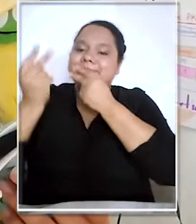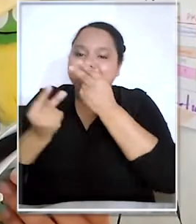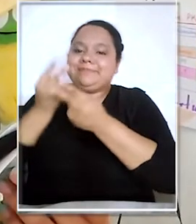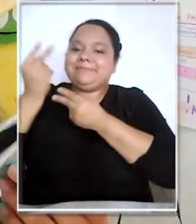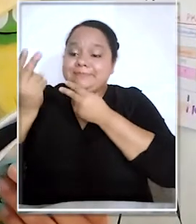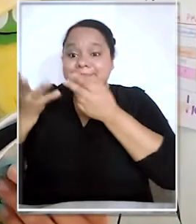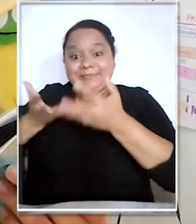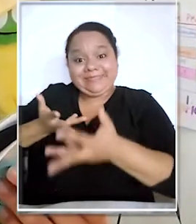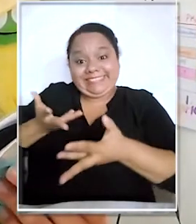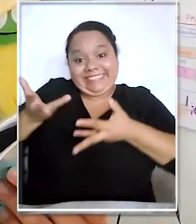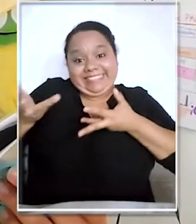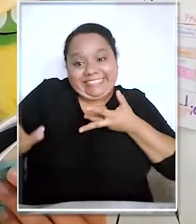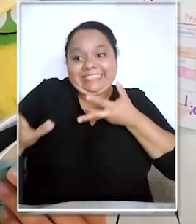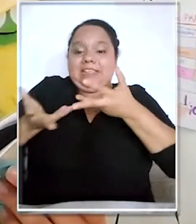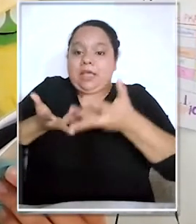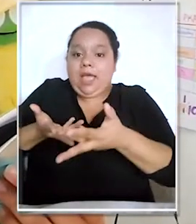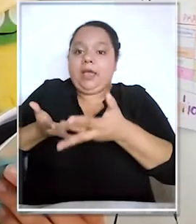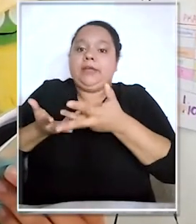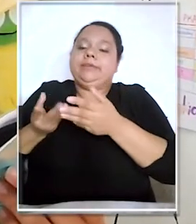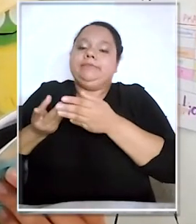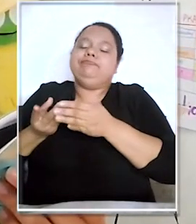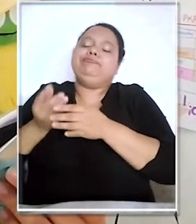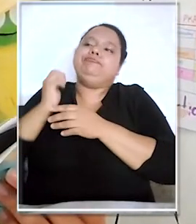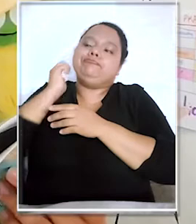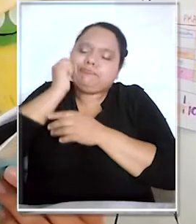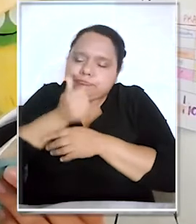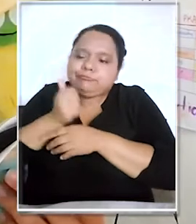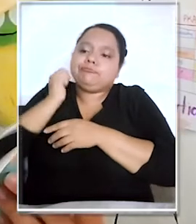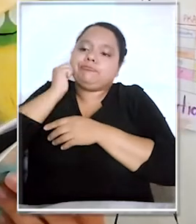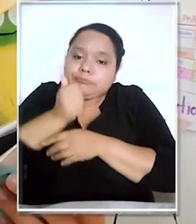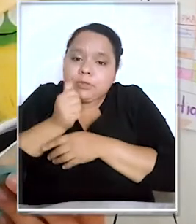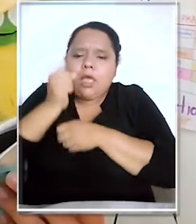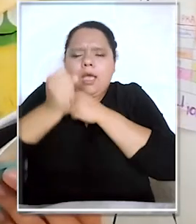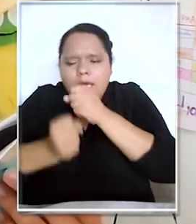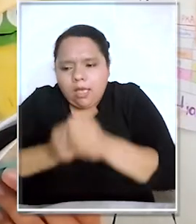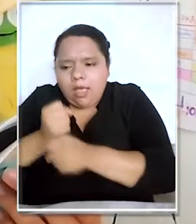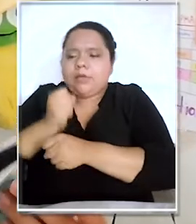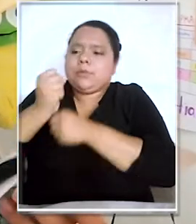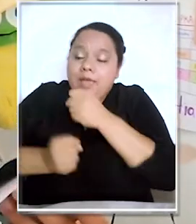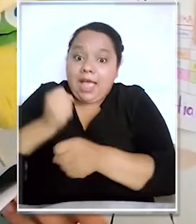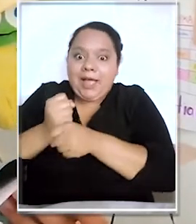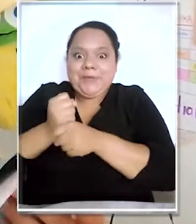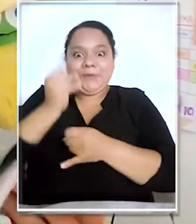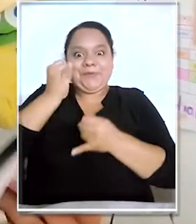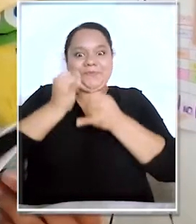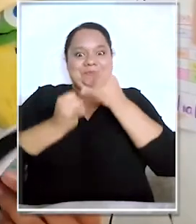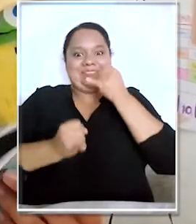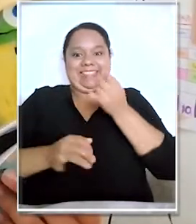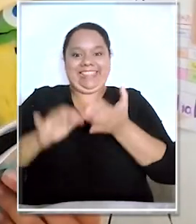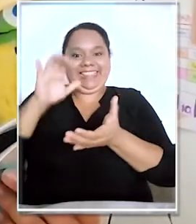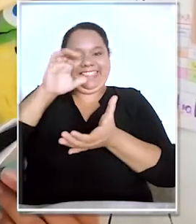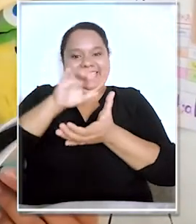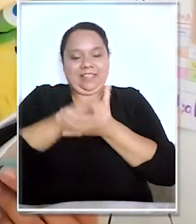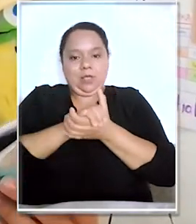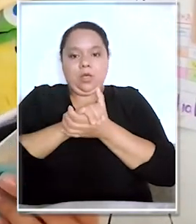casa. Así estuvo llegando a conversar con ella año tras año. Finalmente se